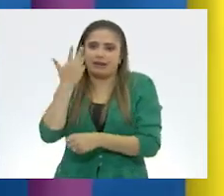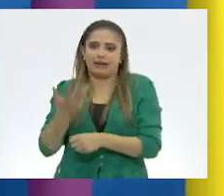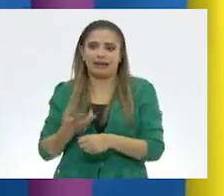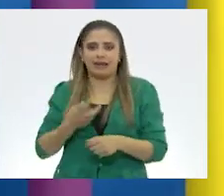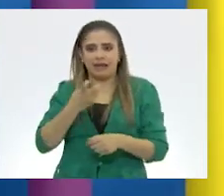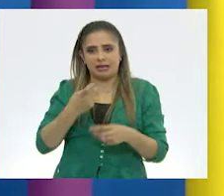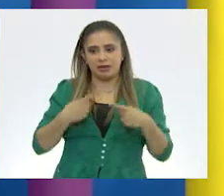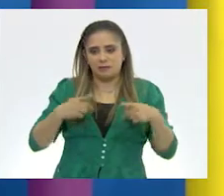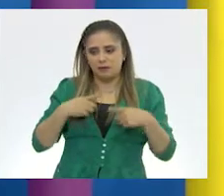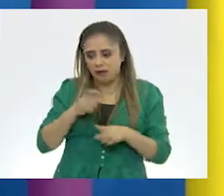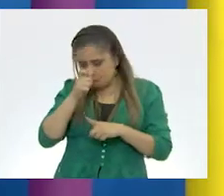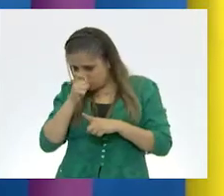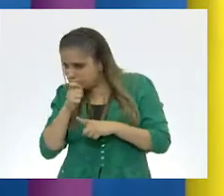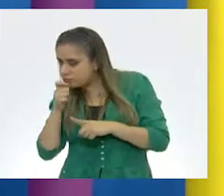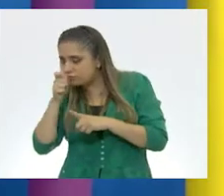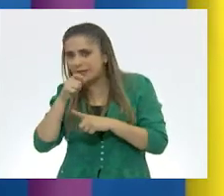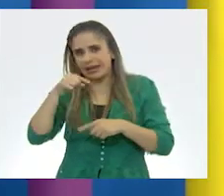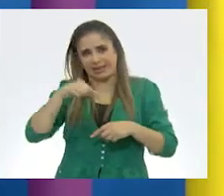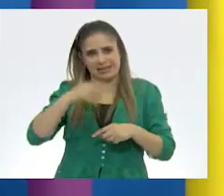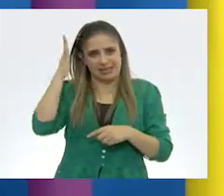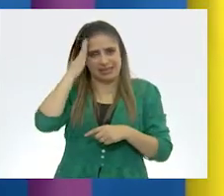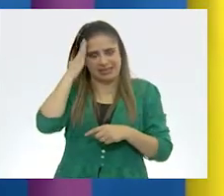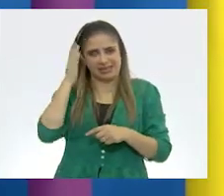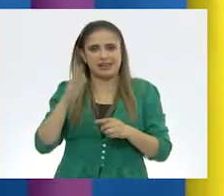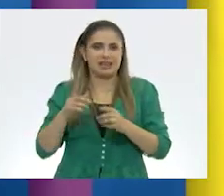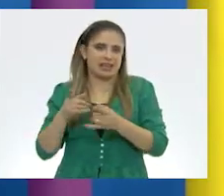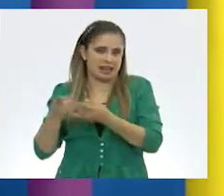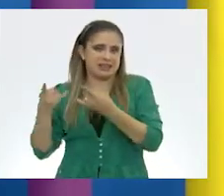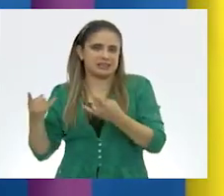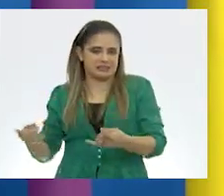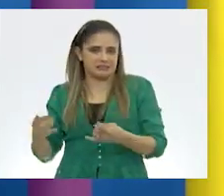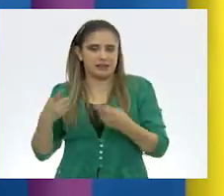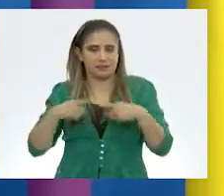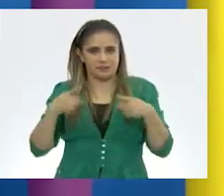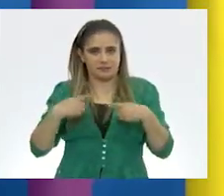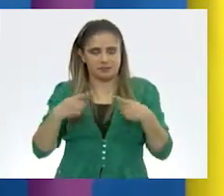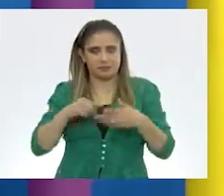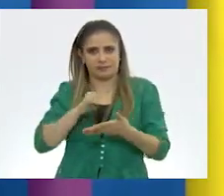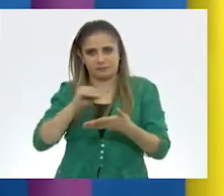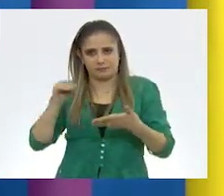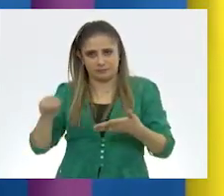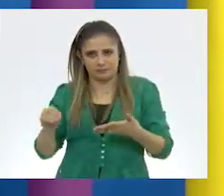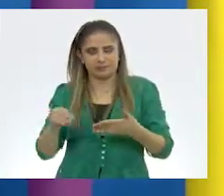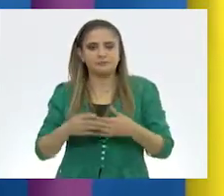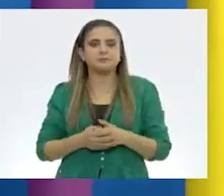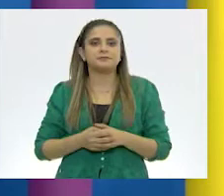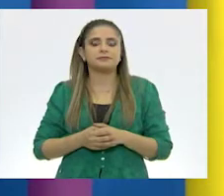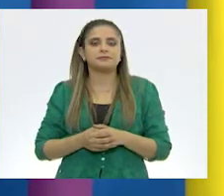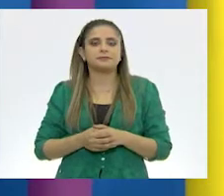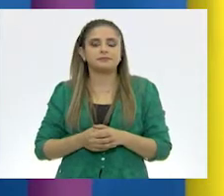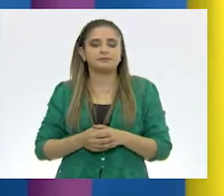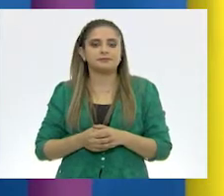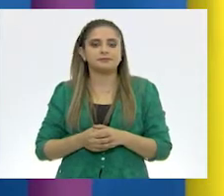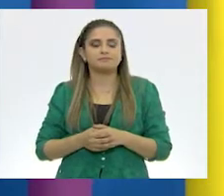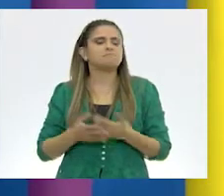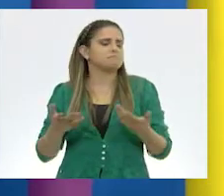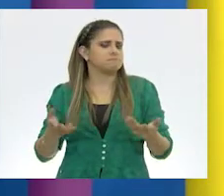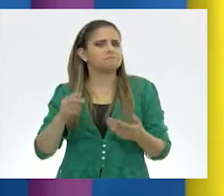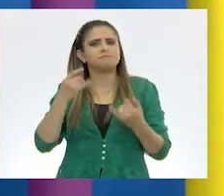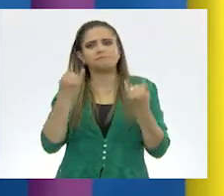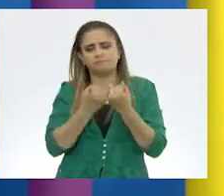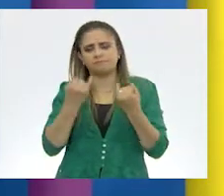sorpresivo. La solución del misterio o del crimen es con frecuencia lógica, aunque también puede